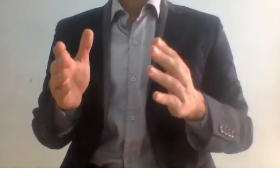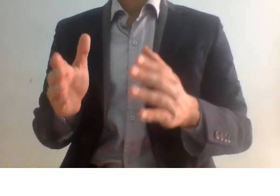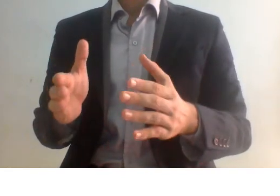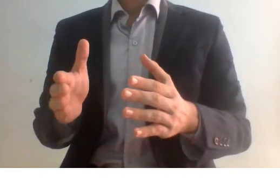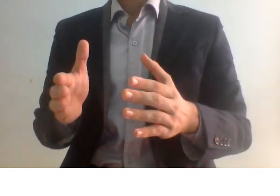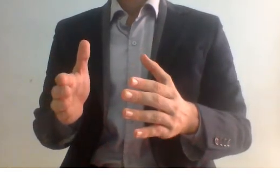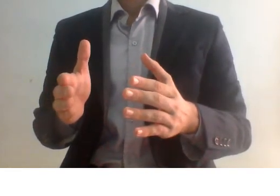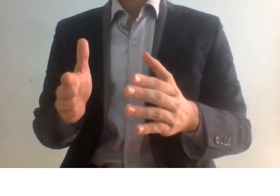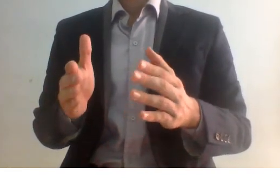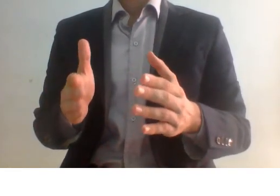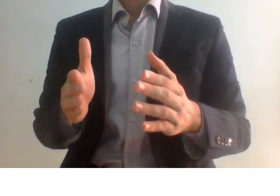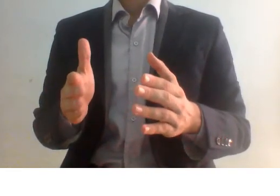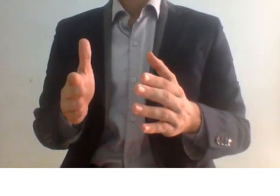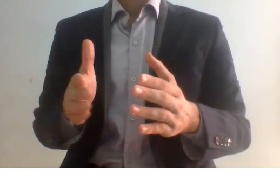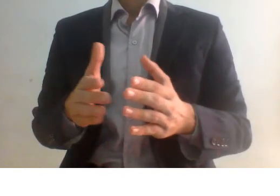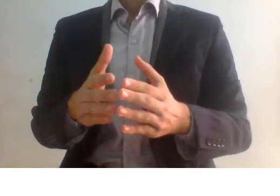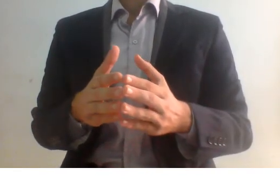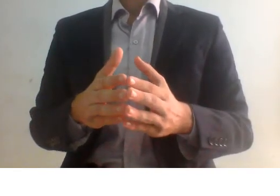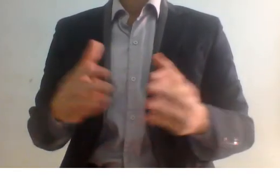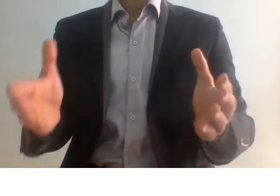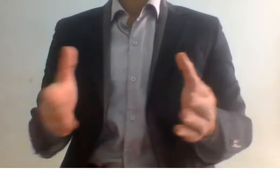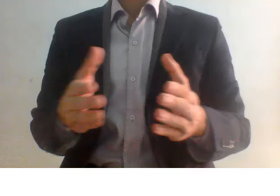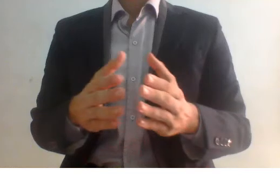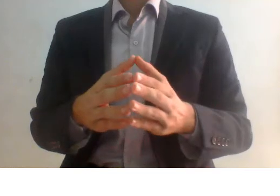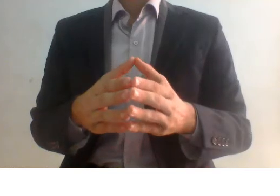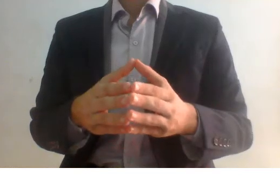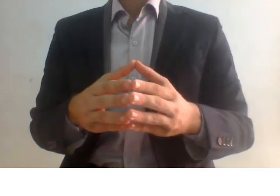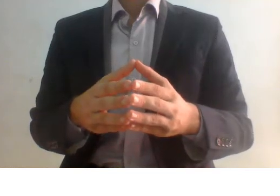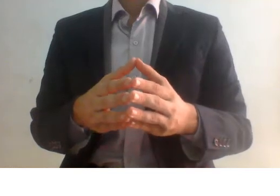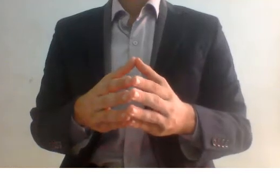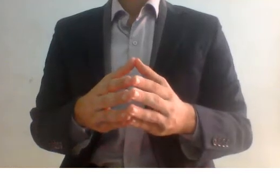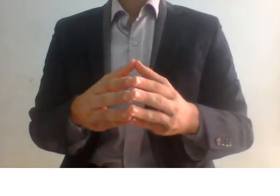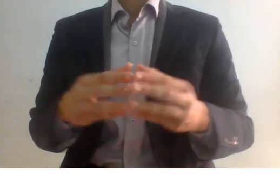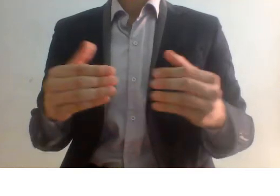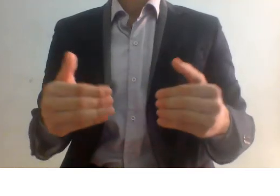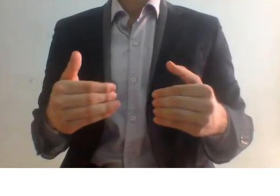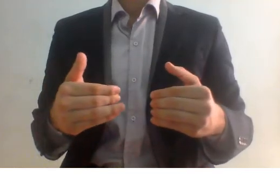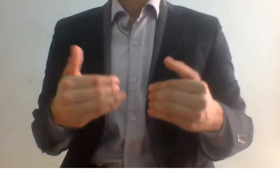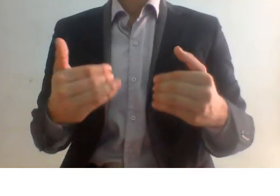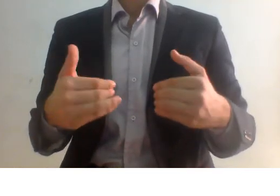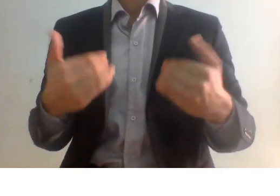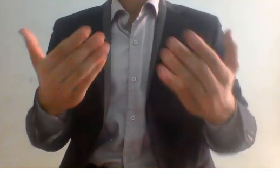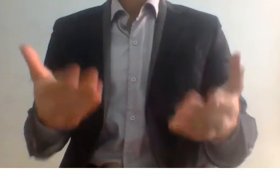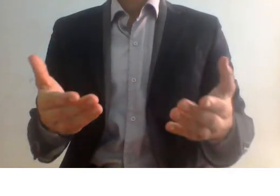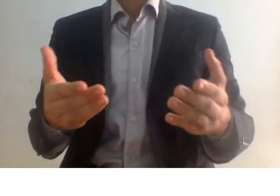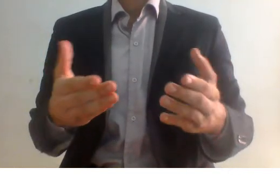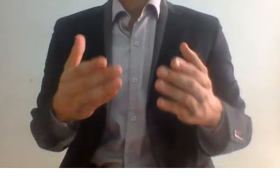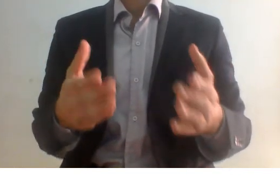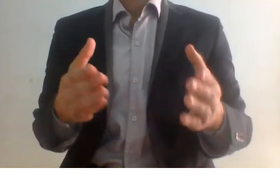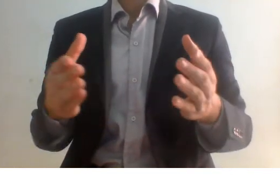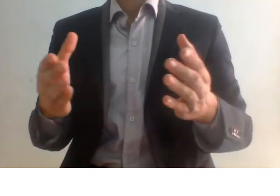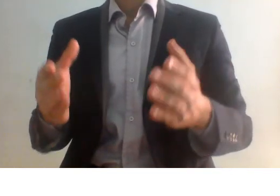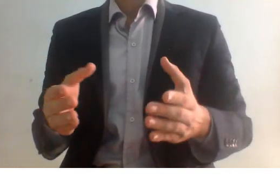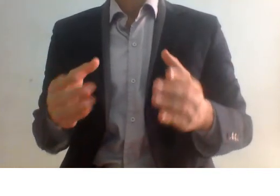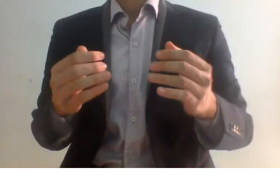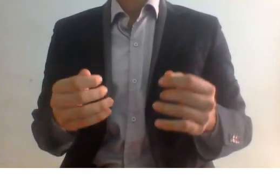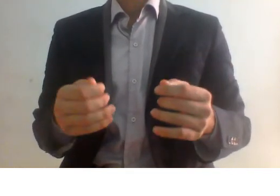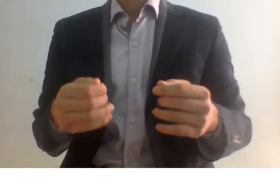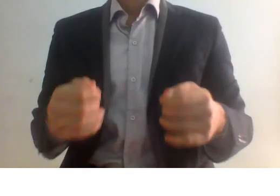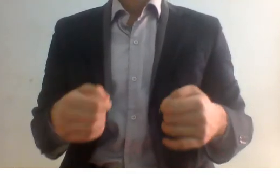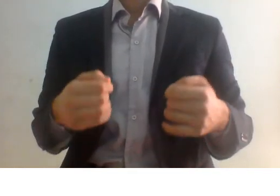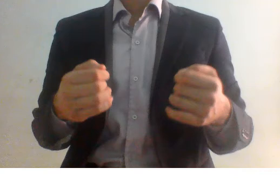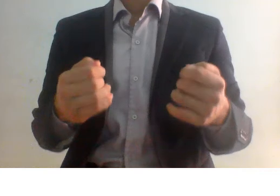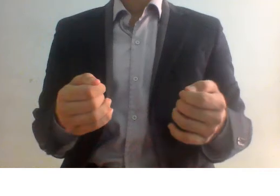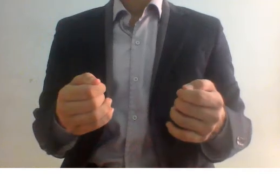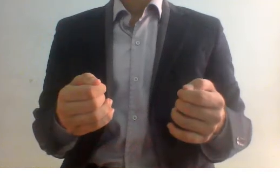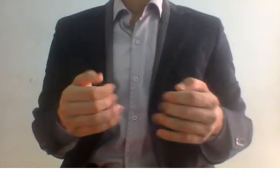o incluso para lavado de dinero. Ahí es donde está el detalle de las circunstancias en las cuales estábamos viviendo. Pero ahora que